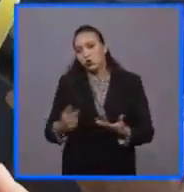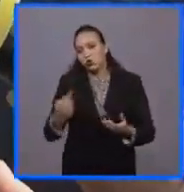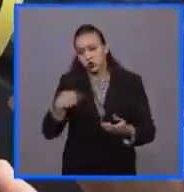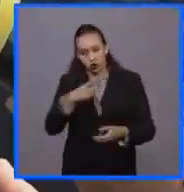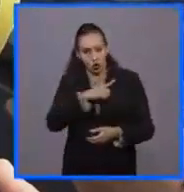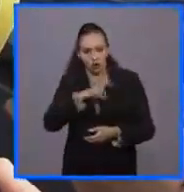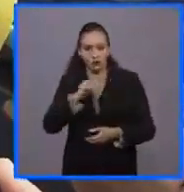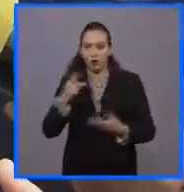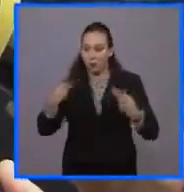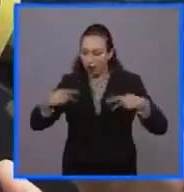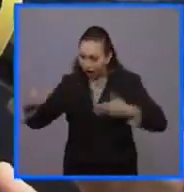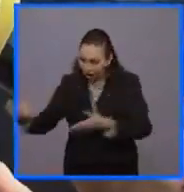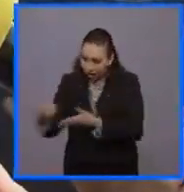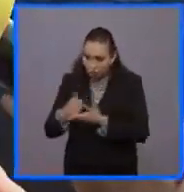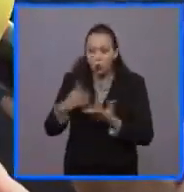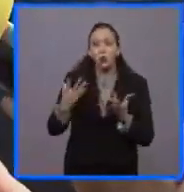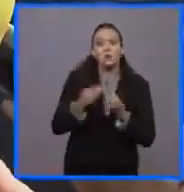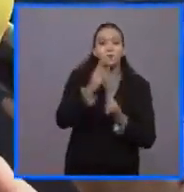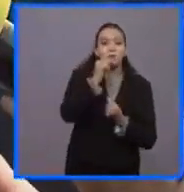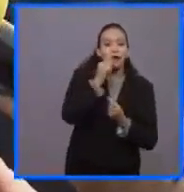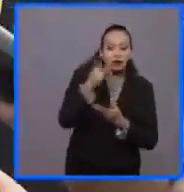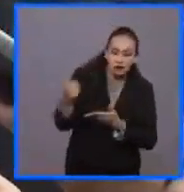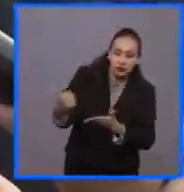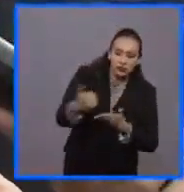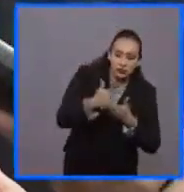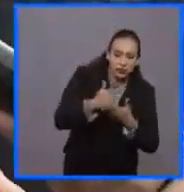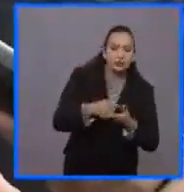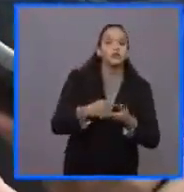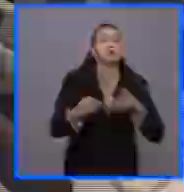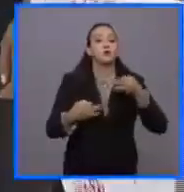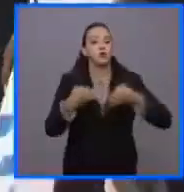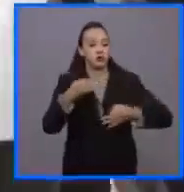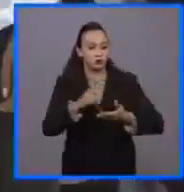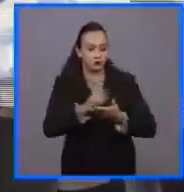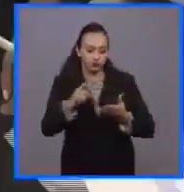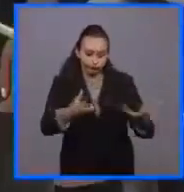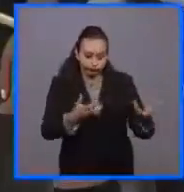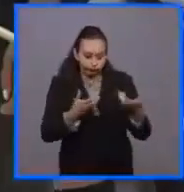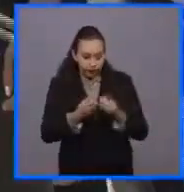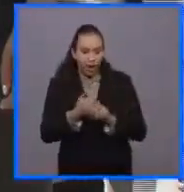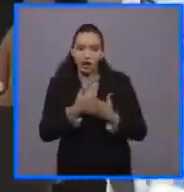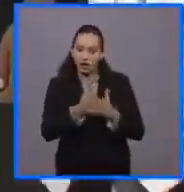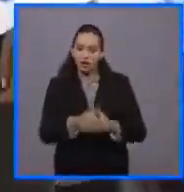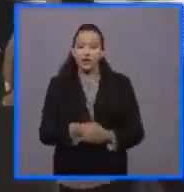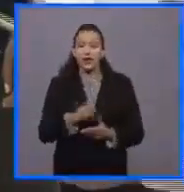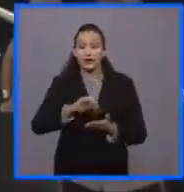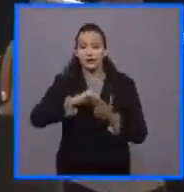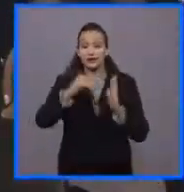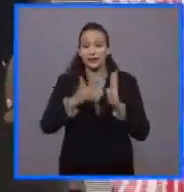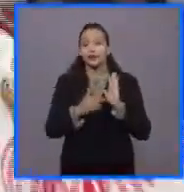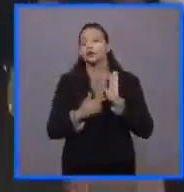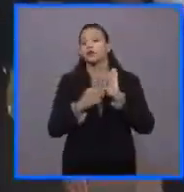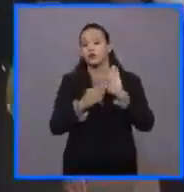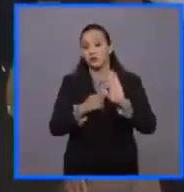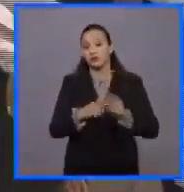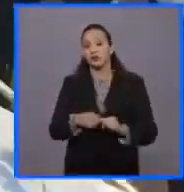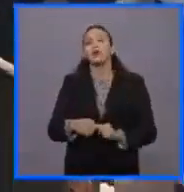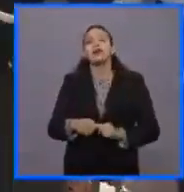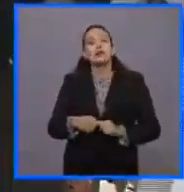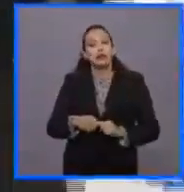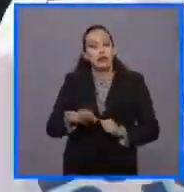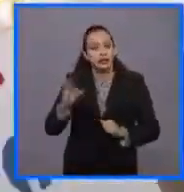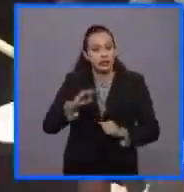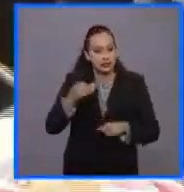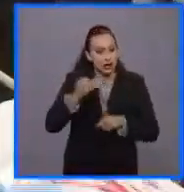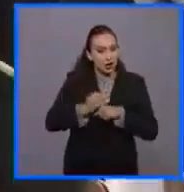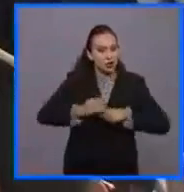de la gente, sino de la policía auxiliar y del juzgado cívico. En el marco de esta estrategia, se dio a conocer que se anticipa una